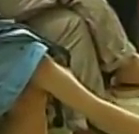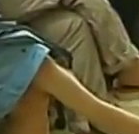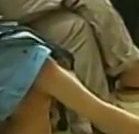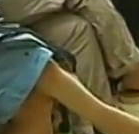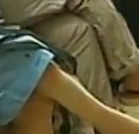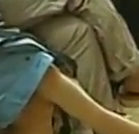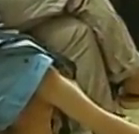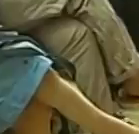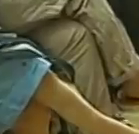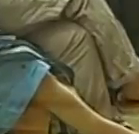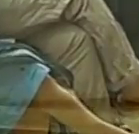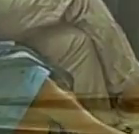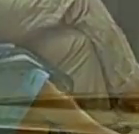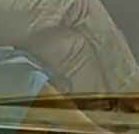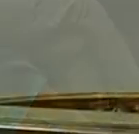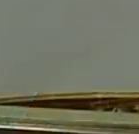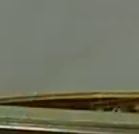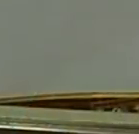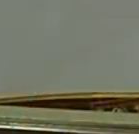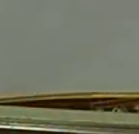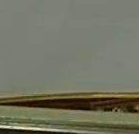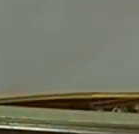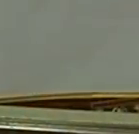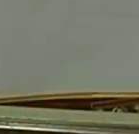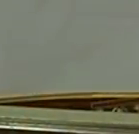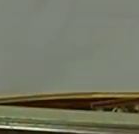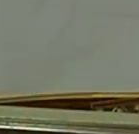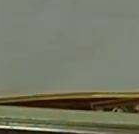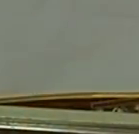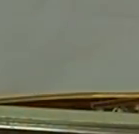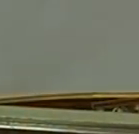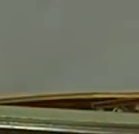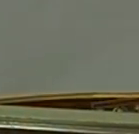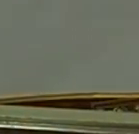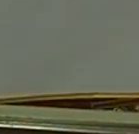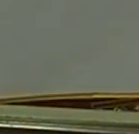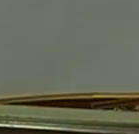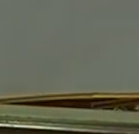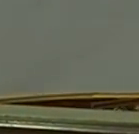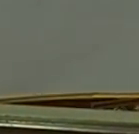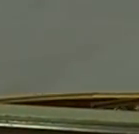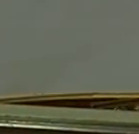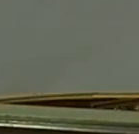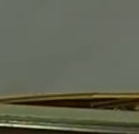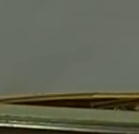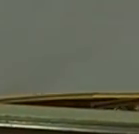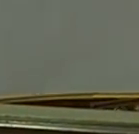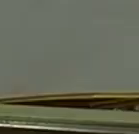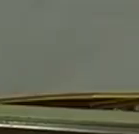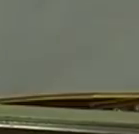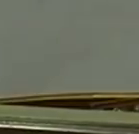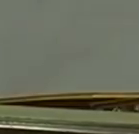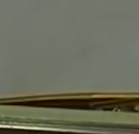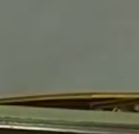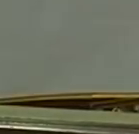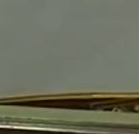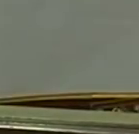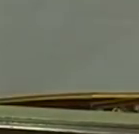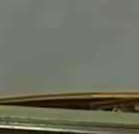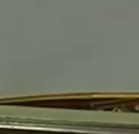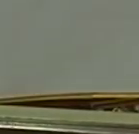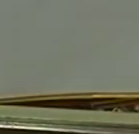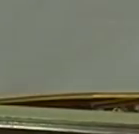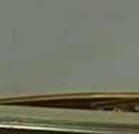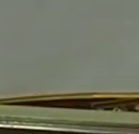en el acceso a los bienes y servicios llevados para el pueblo venezolano. Hasta el momento 57 artículos, un instrumento por supuesto